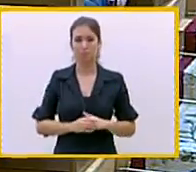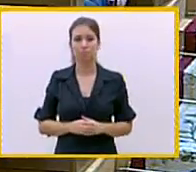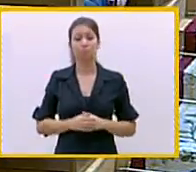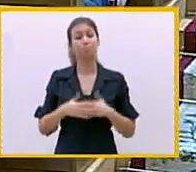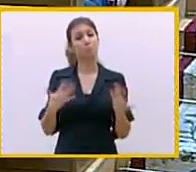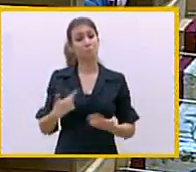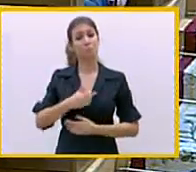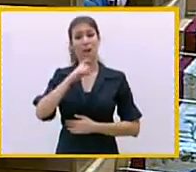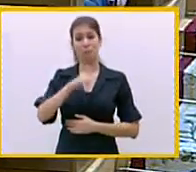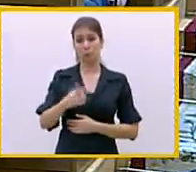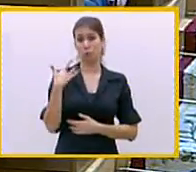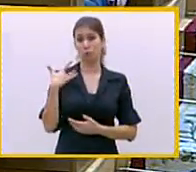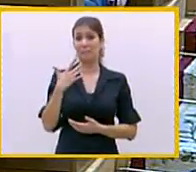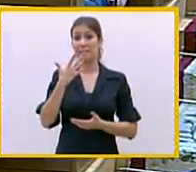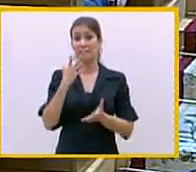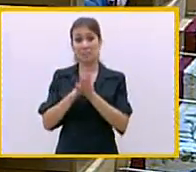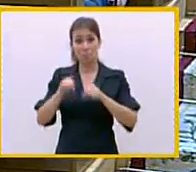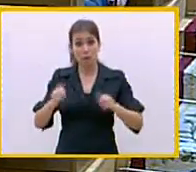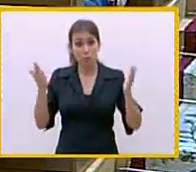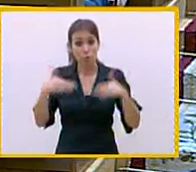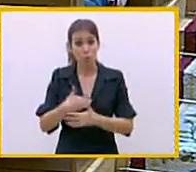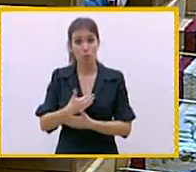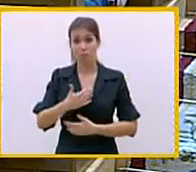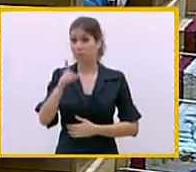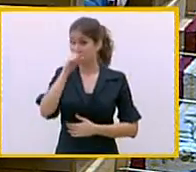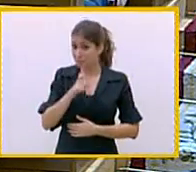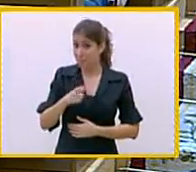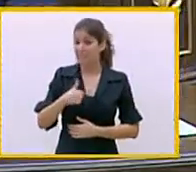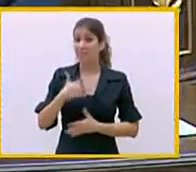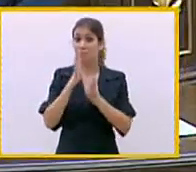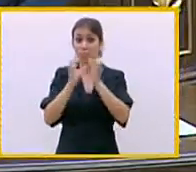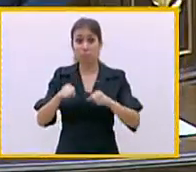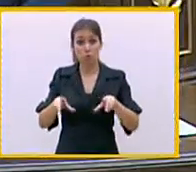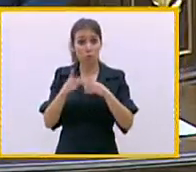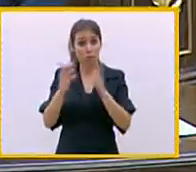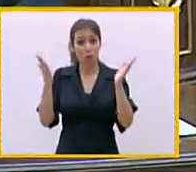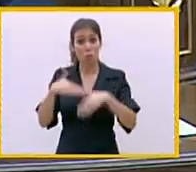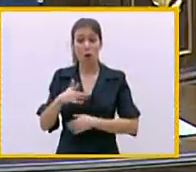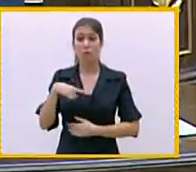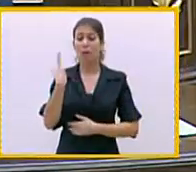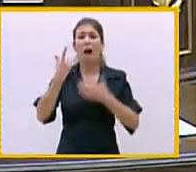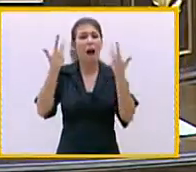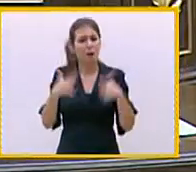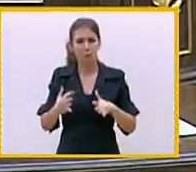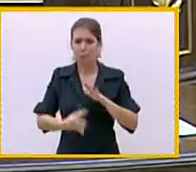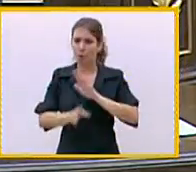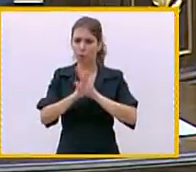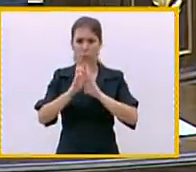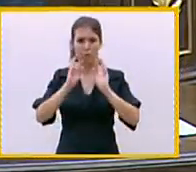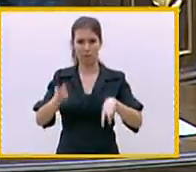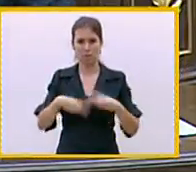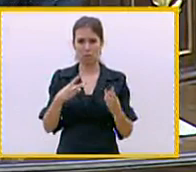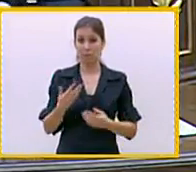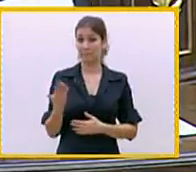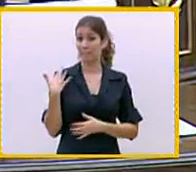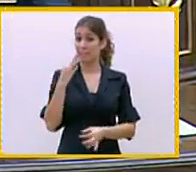en ausencia de acuerdo social, no podíamos dejar de hacer las reformas. El pasado mes de septiembre esta Cámara aprobó